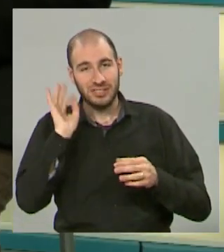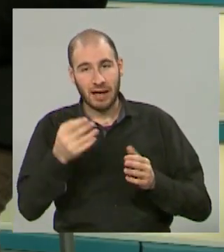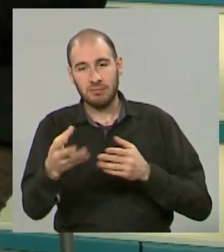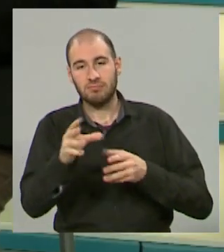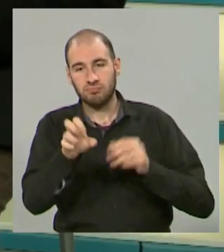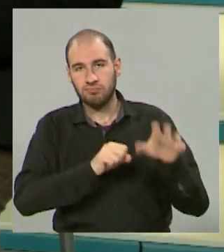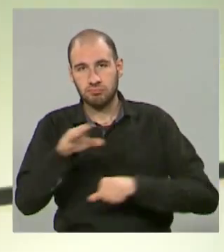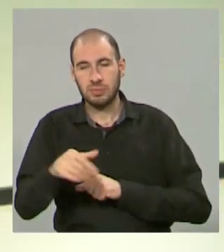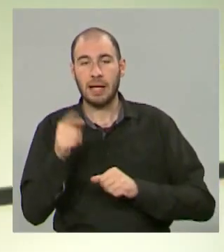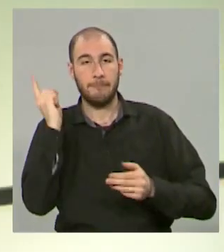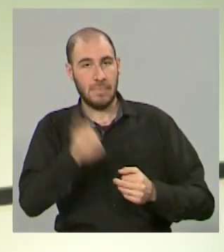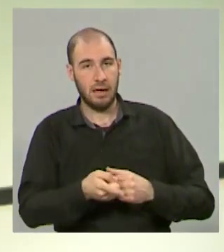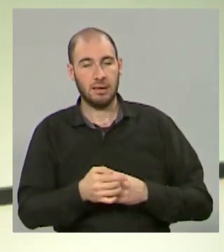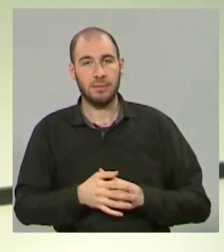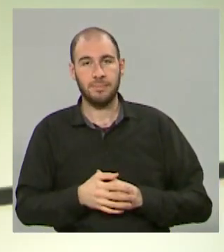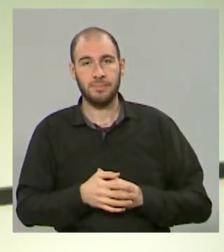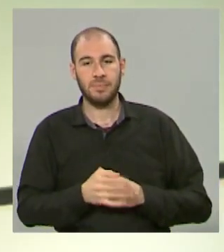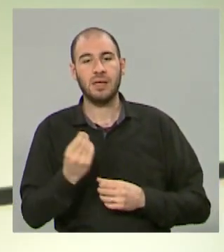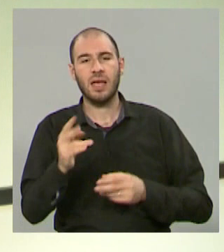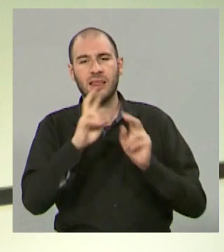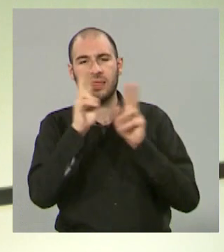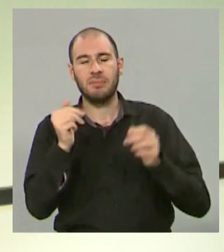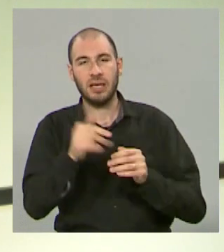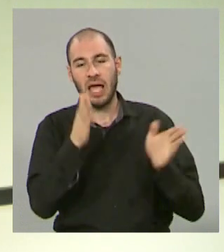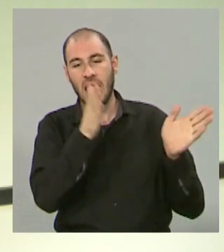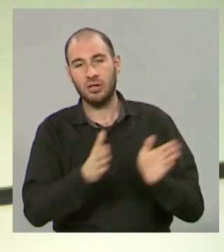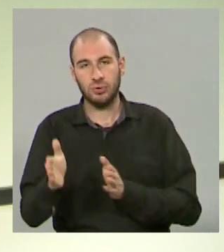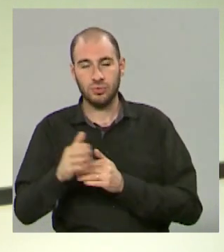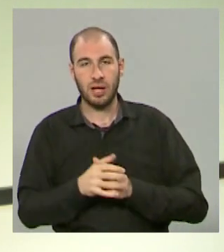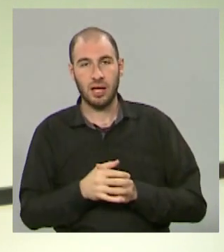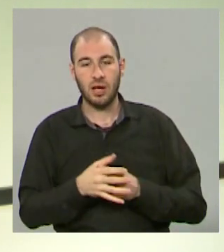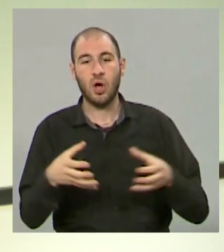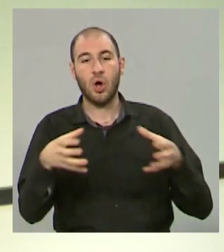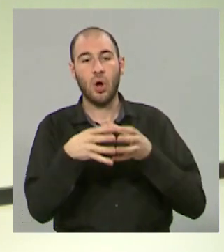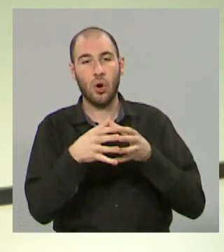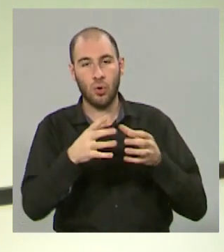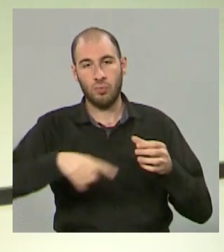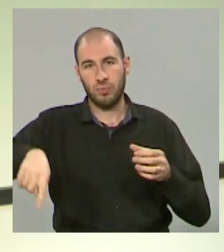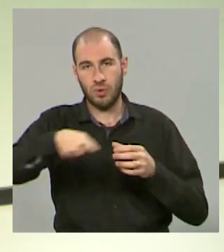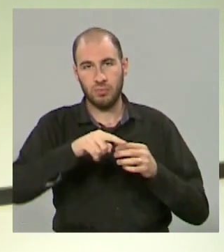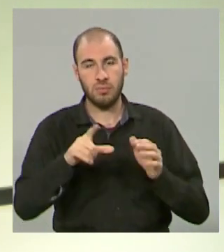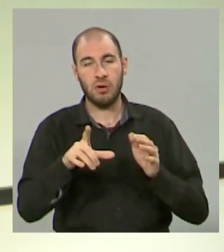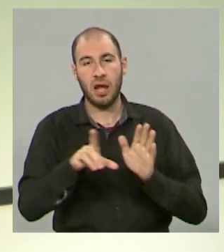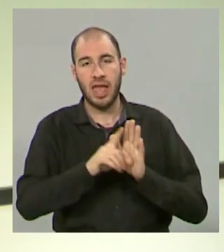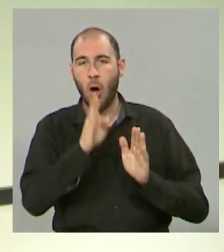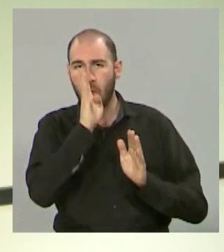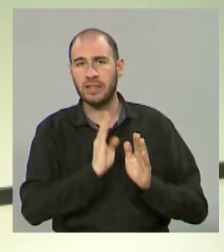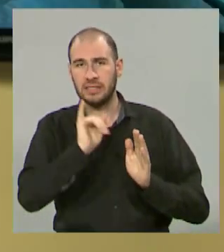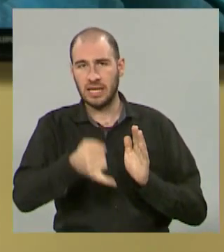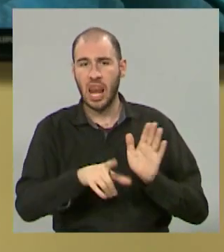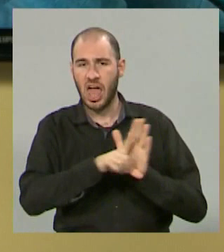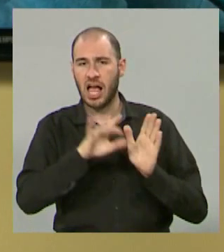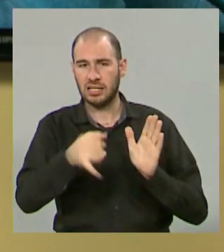contraían y que se les exigía, se hacía en el marco de una estructura organizacional lícita, legítima,